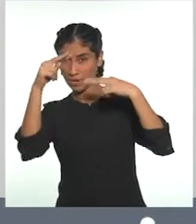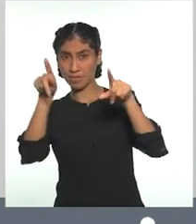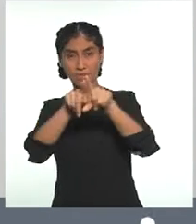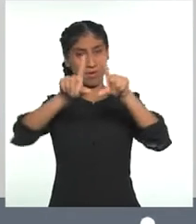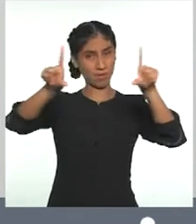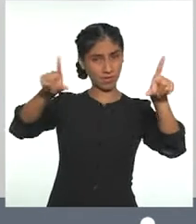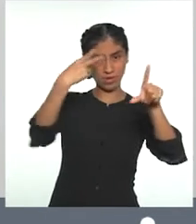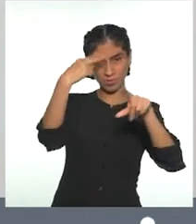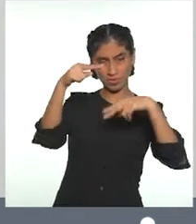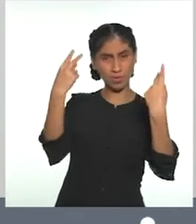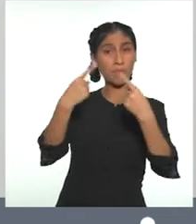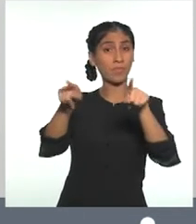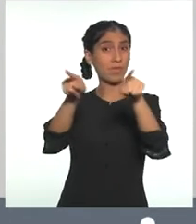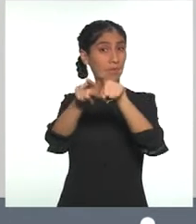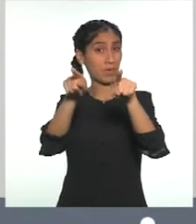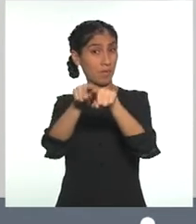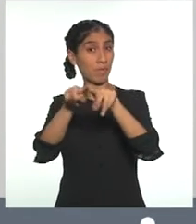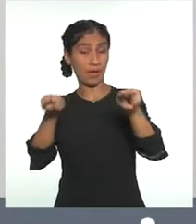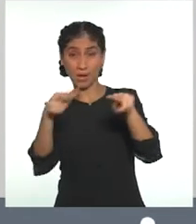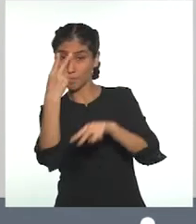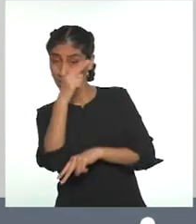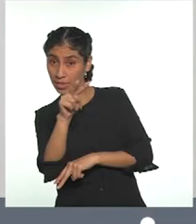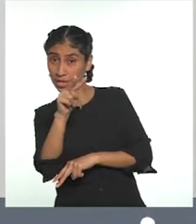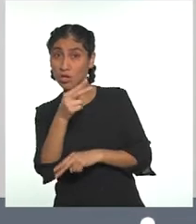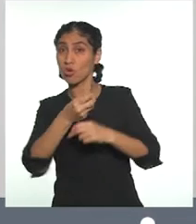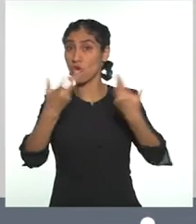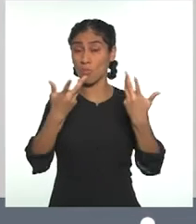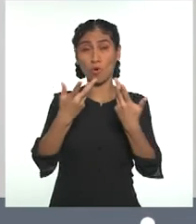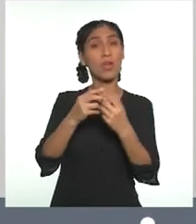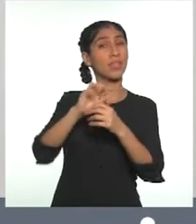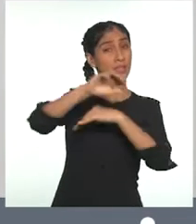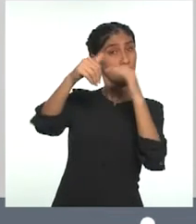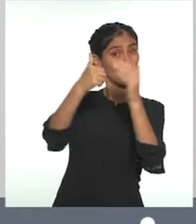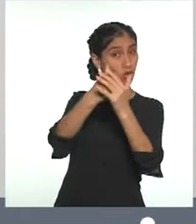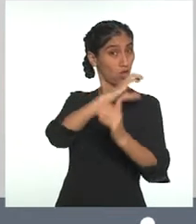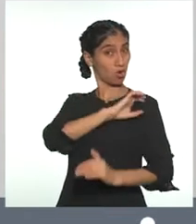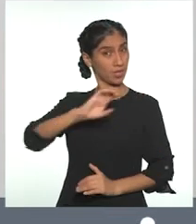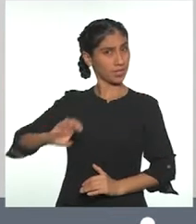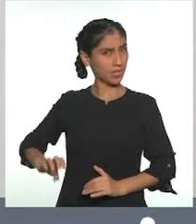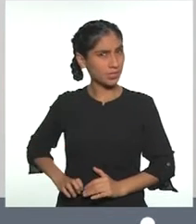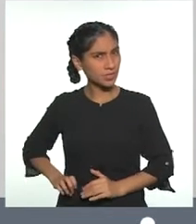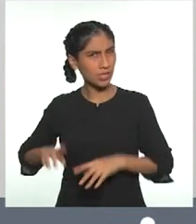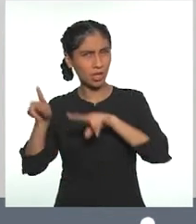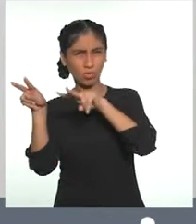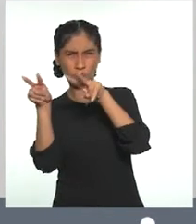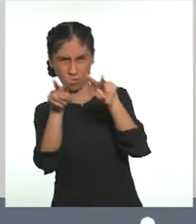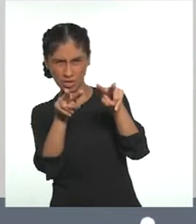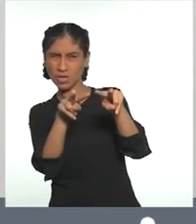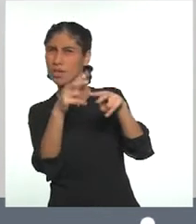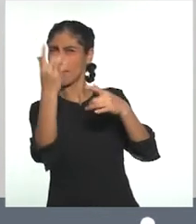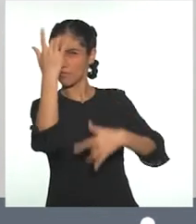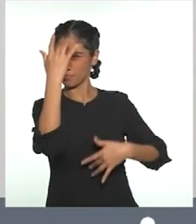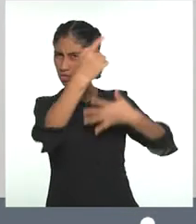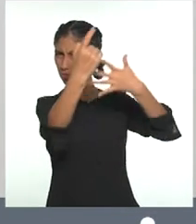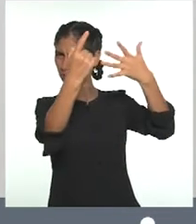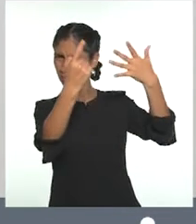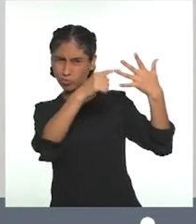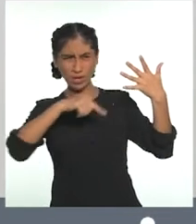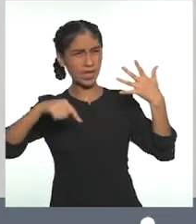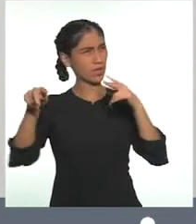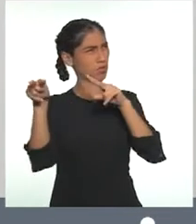saber cuáles fueron las respuestas del gobierno ante las pandemias de finales del siglo XX, es importante conocer los factores